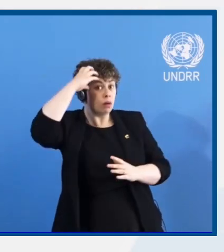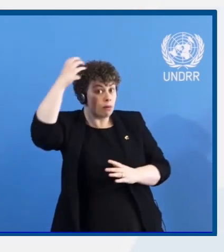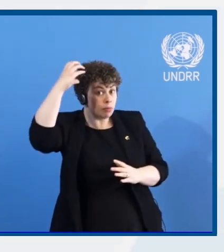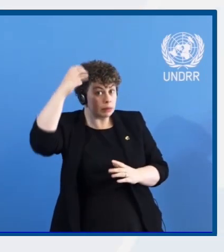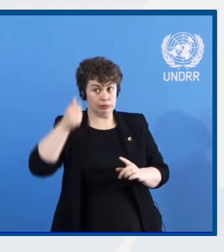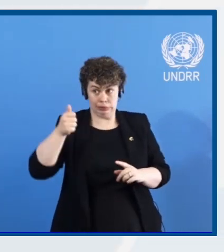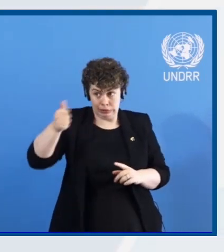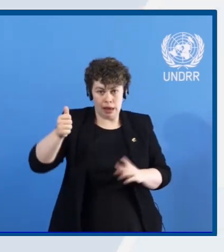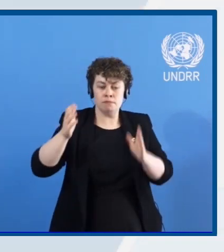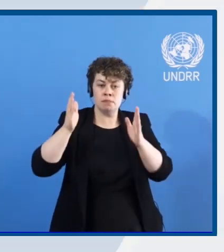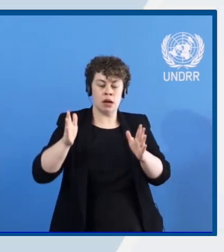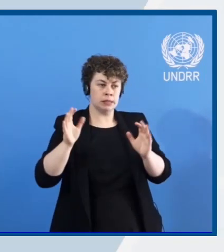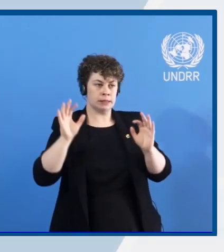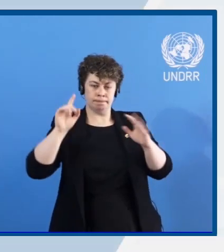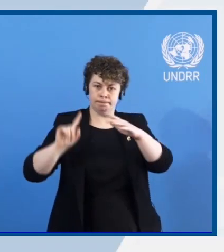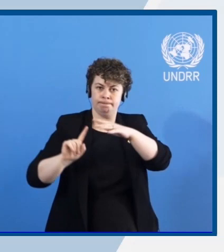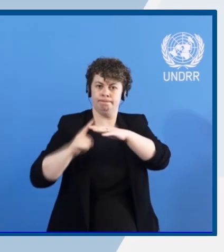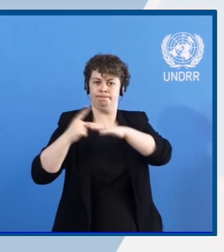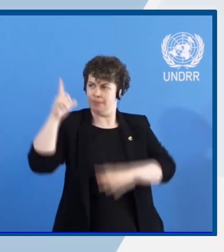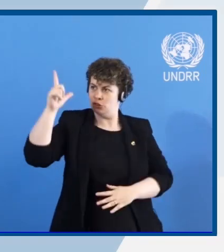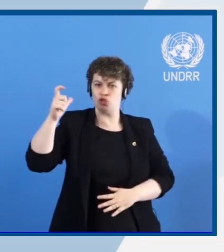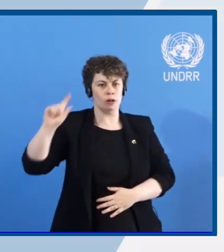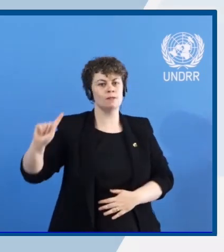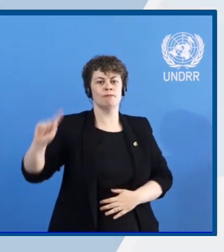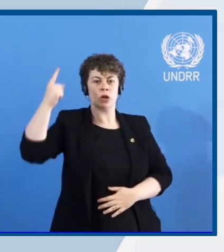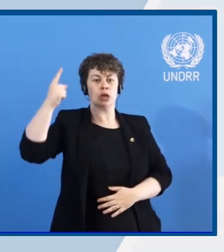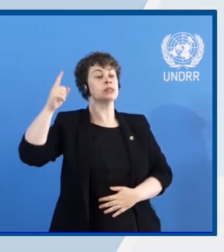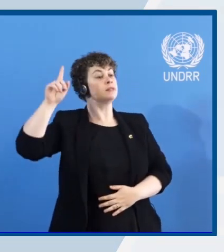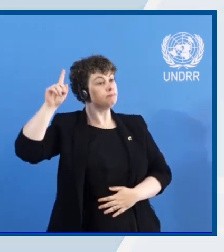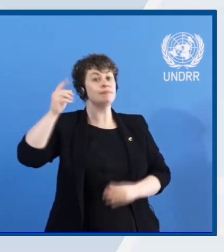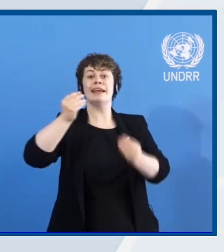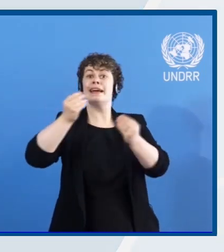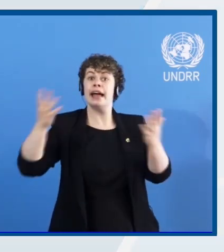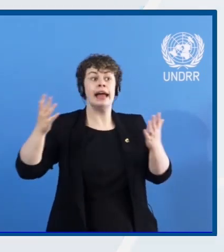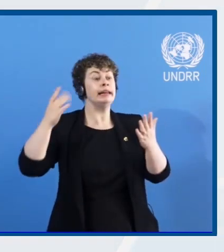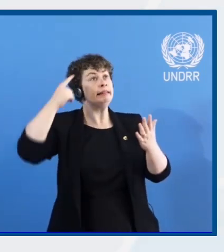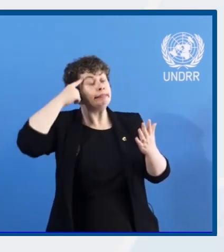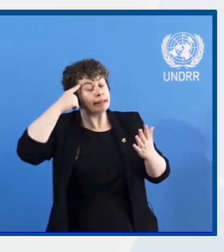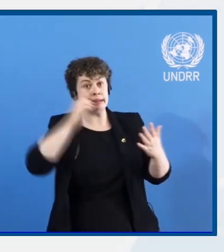referencia para cualquier tipo de actor que quiera abordar ese tema con seriedad, básicamente.